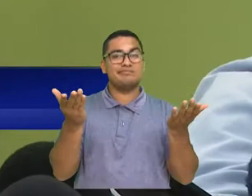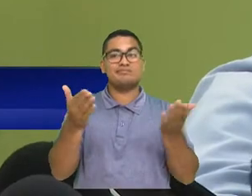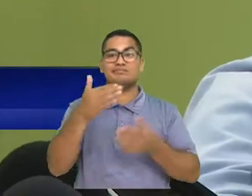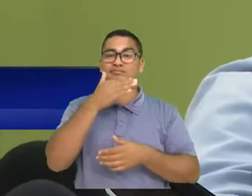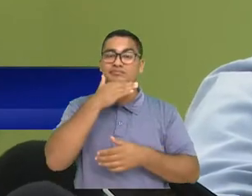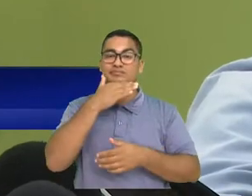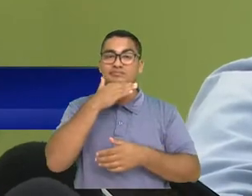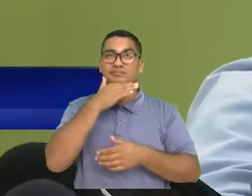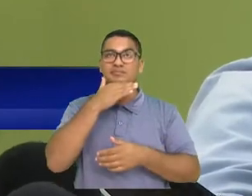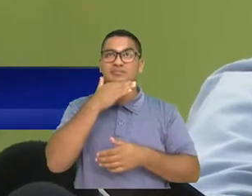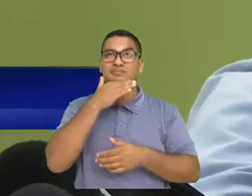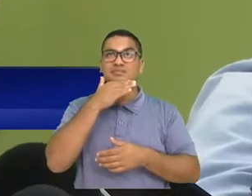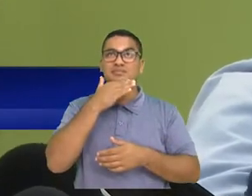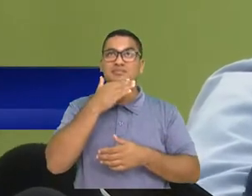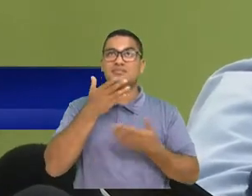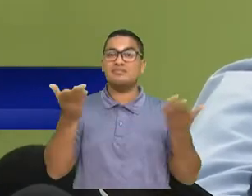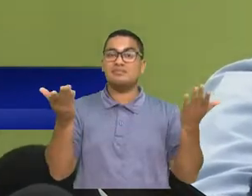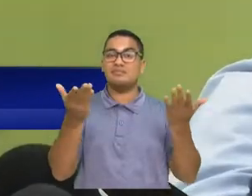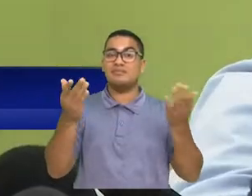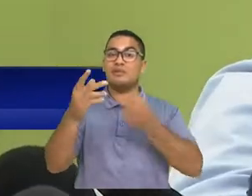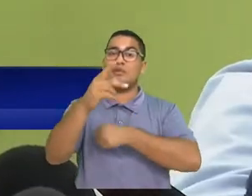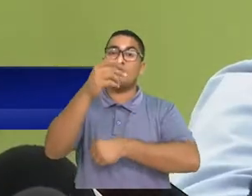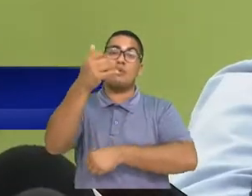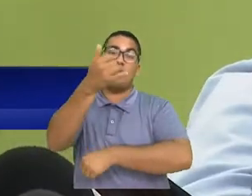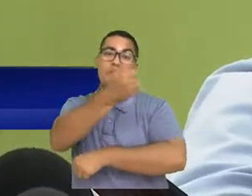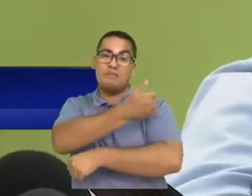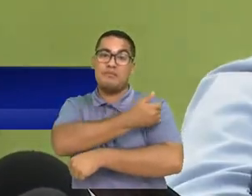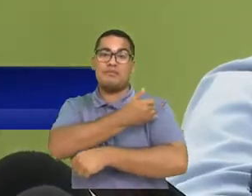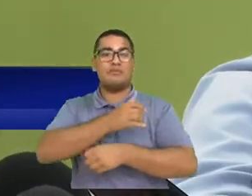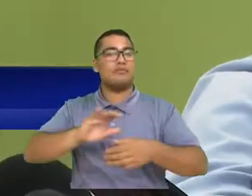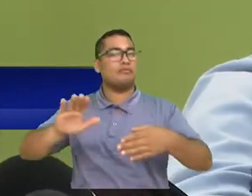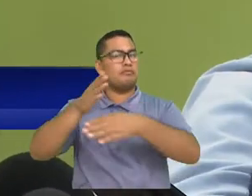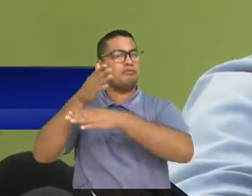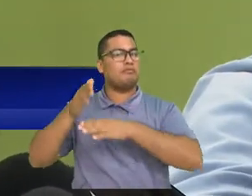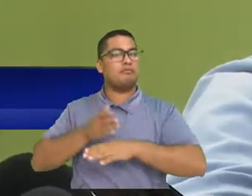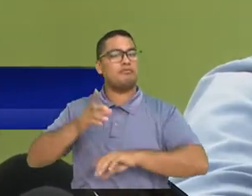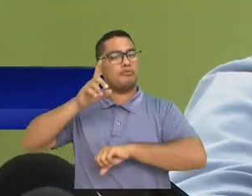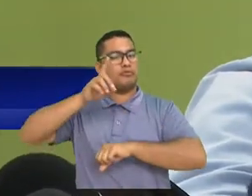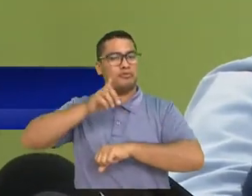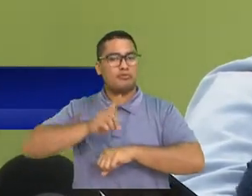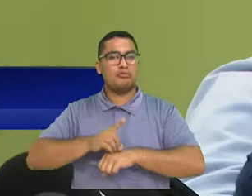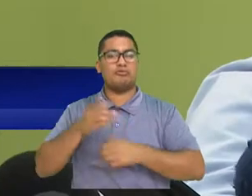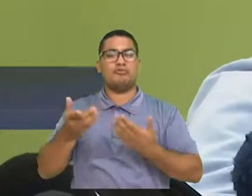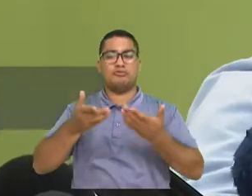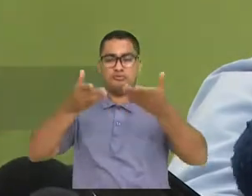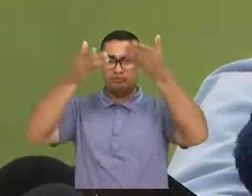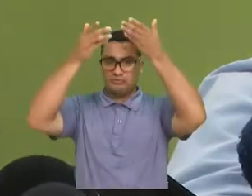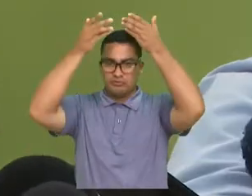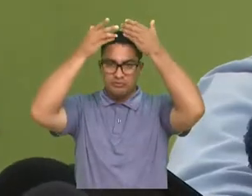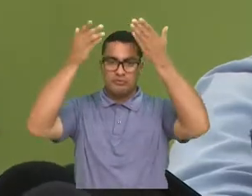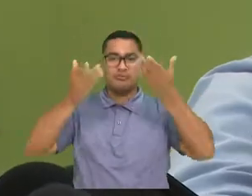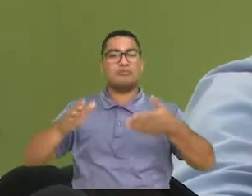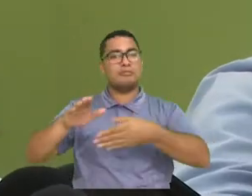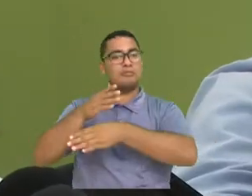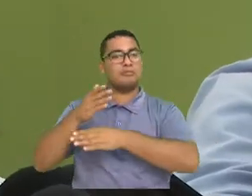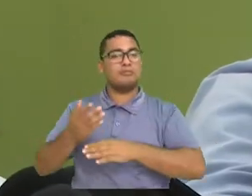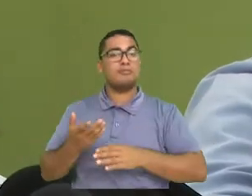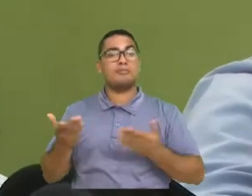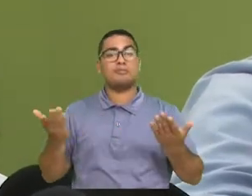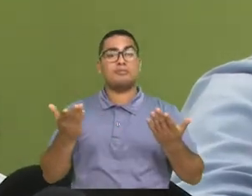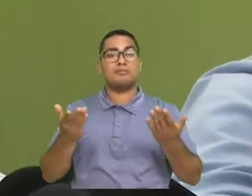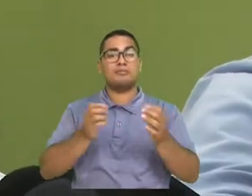capacidad de los hospitales, de todos los médicos, equipo médicos, enfermeras,